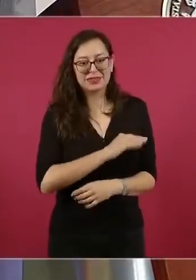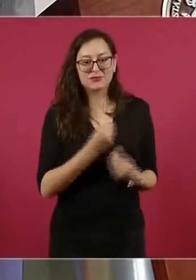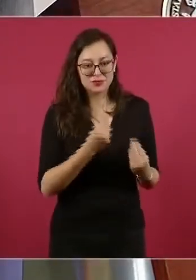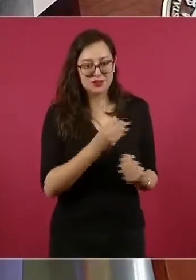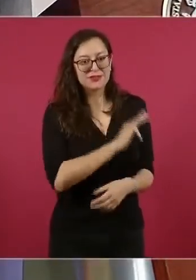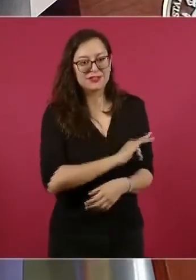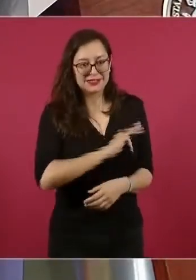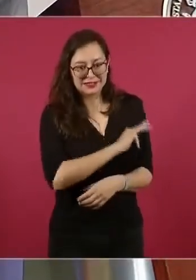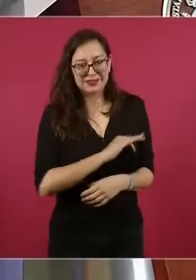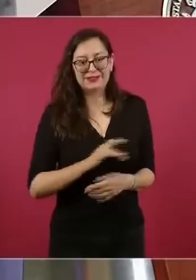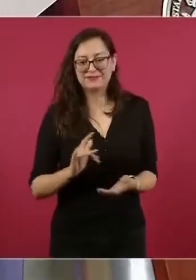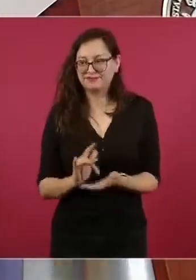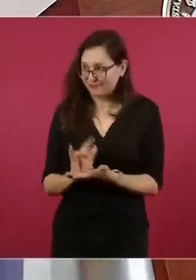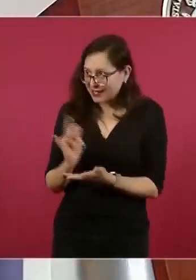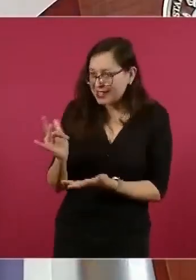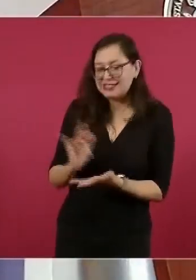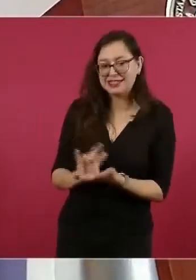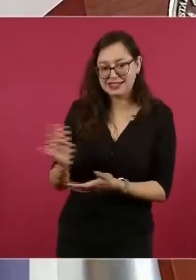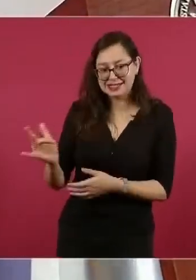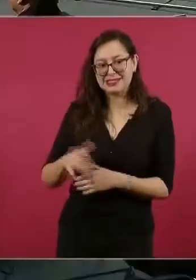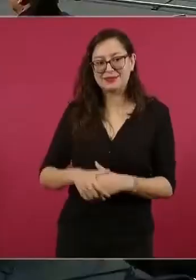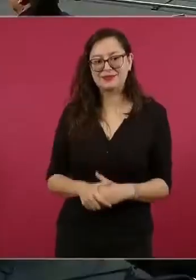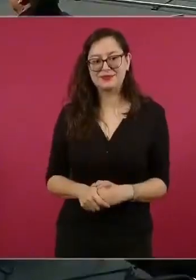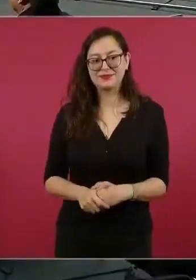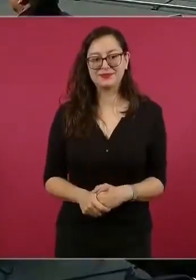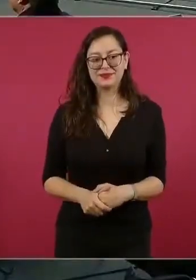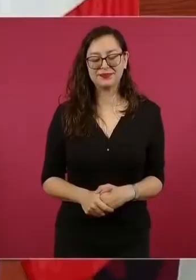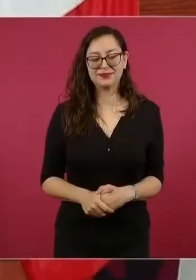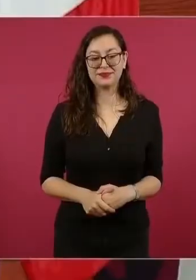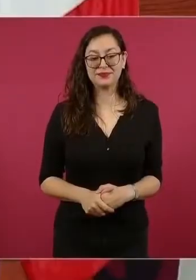felicidades. Gracias, señor. Gracias.